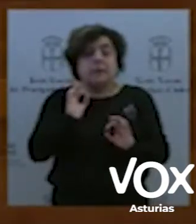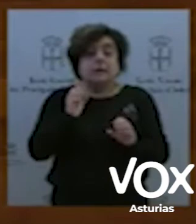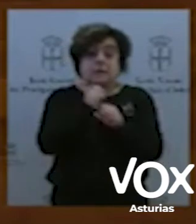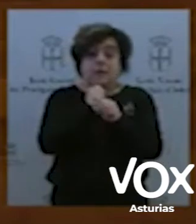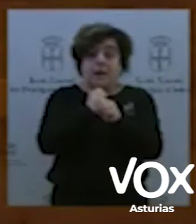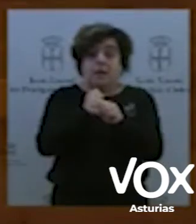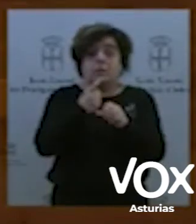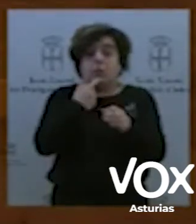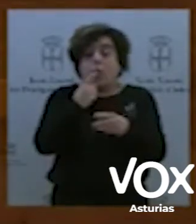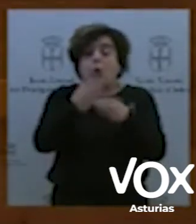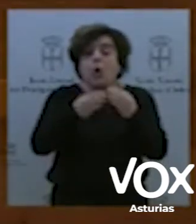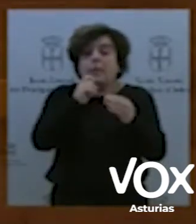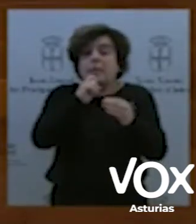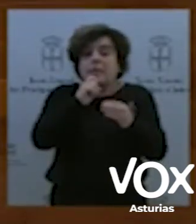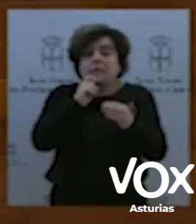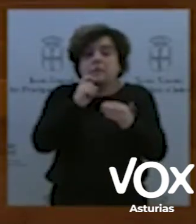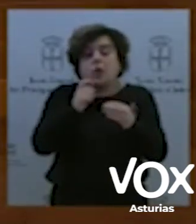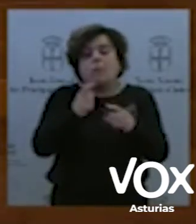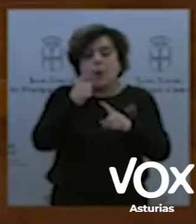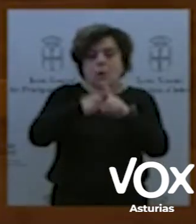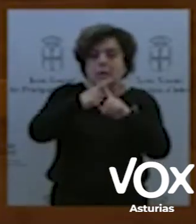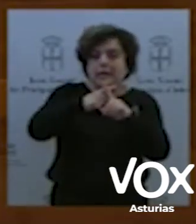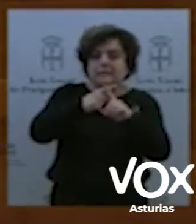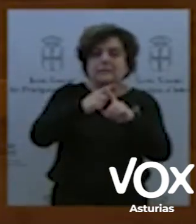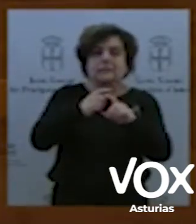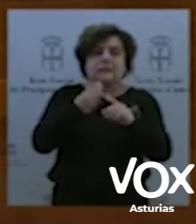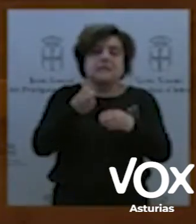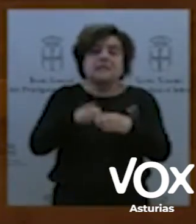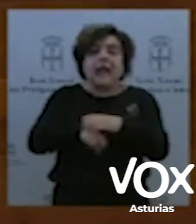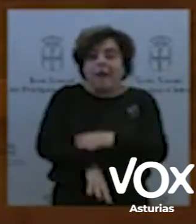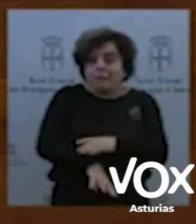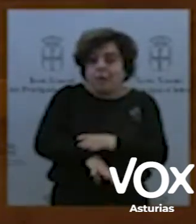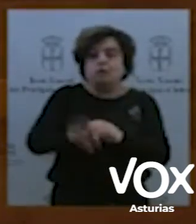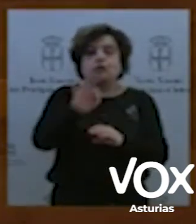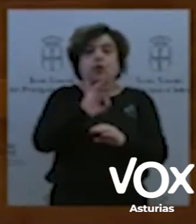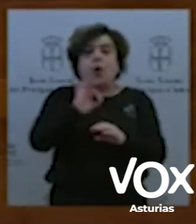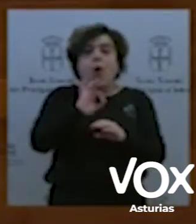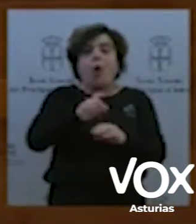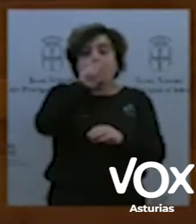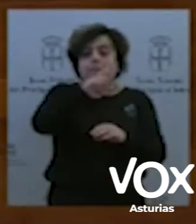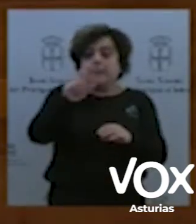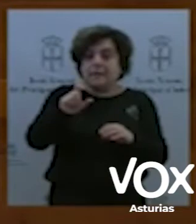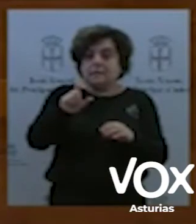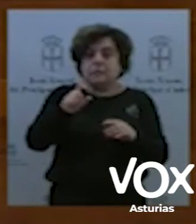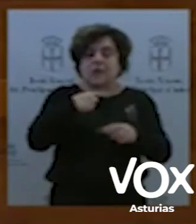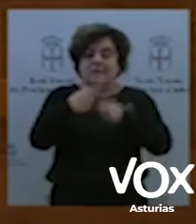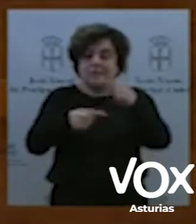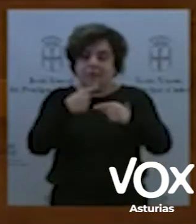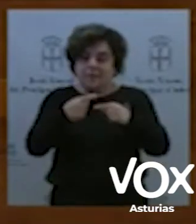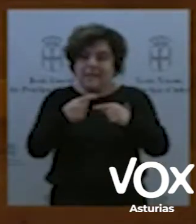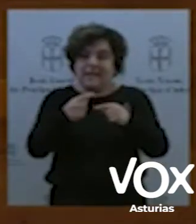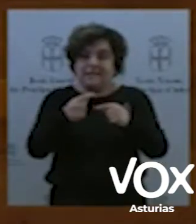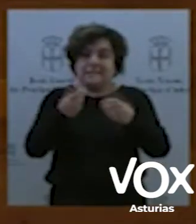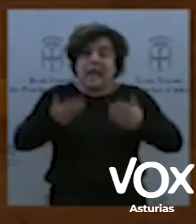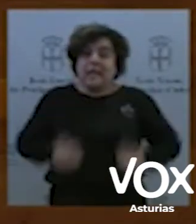de abortos o el incremento del número de hogares familiares sin hijos.